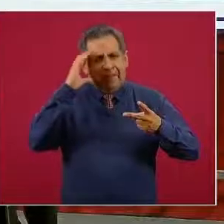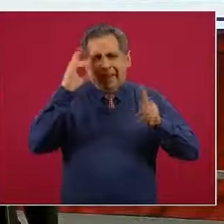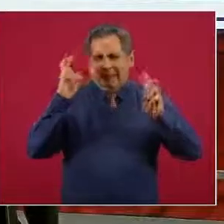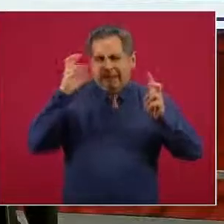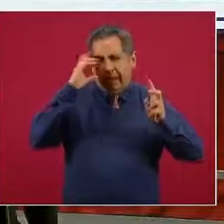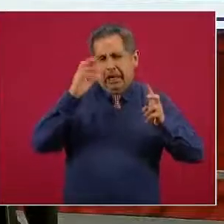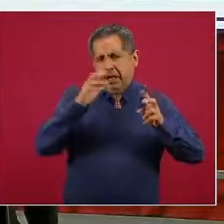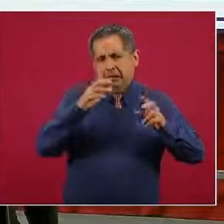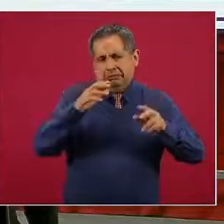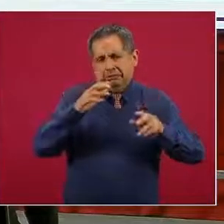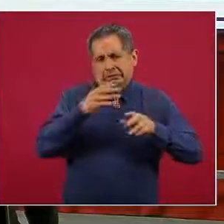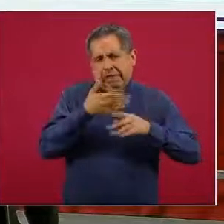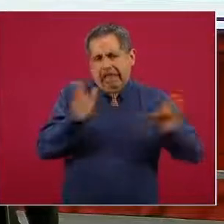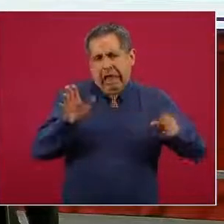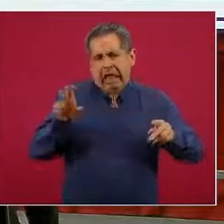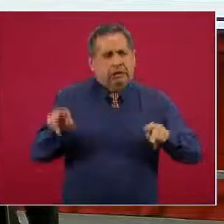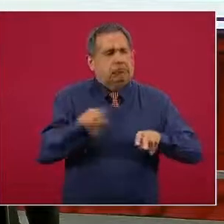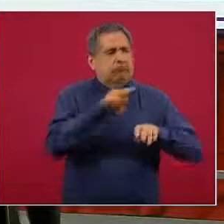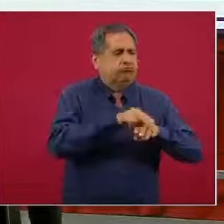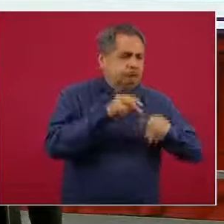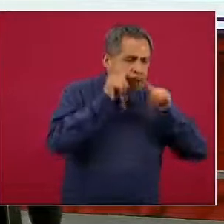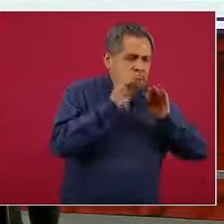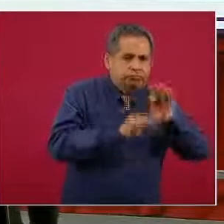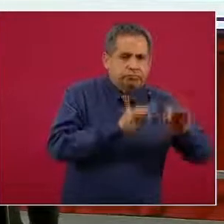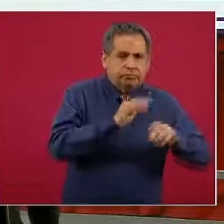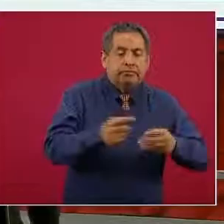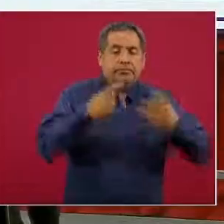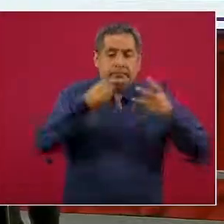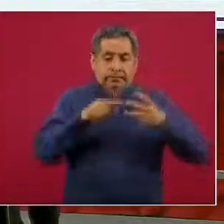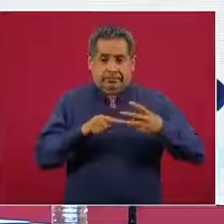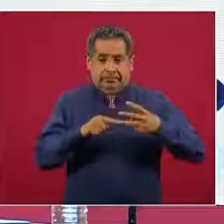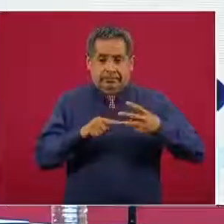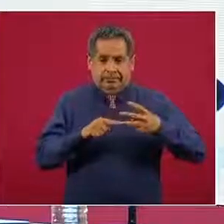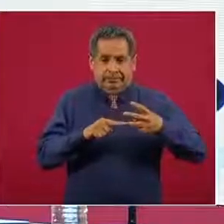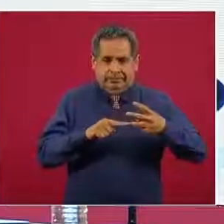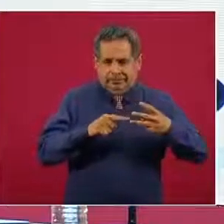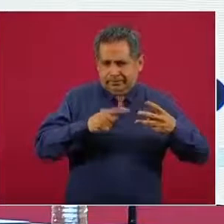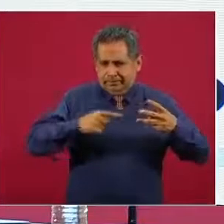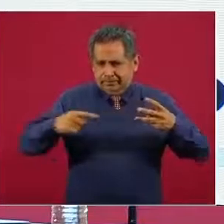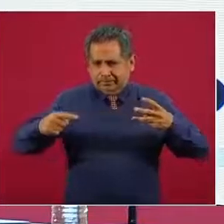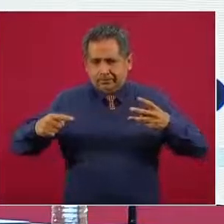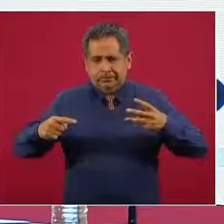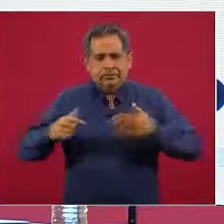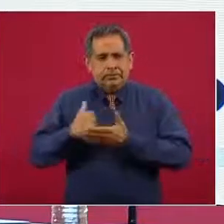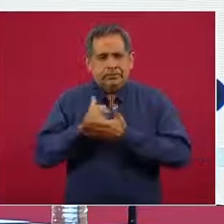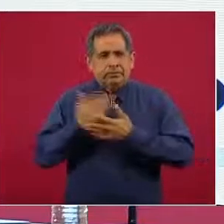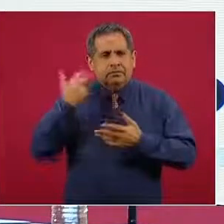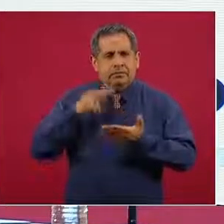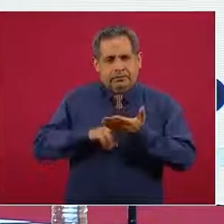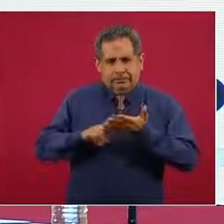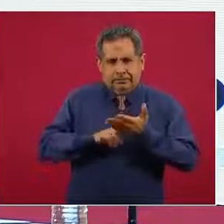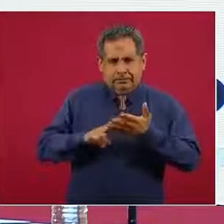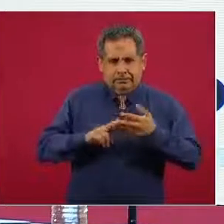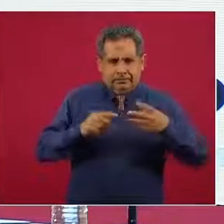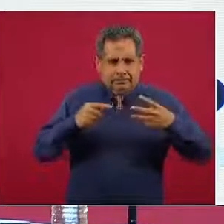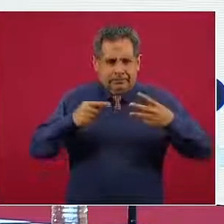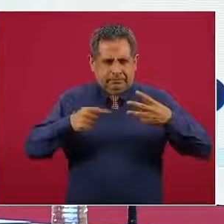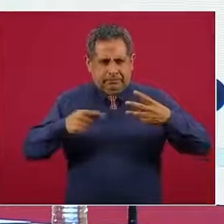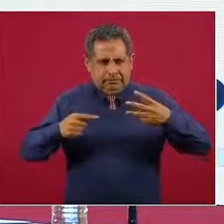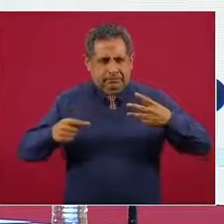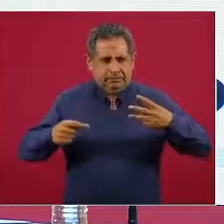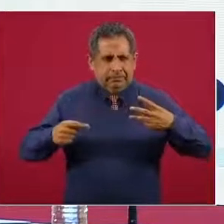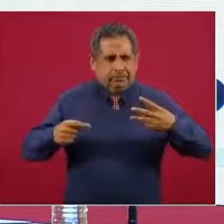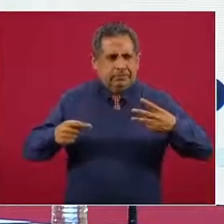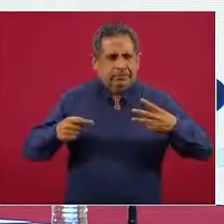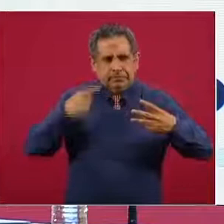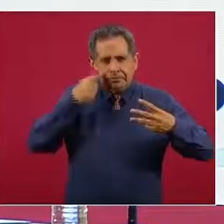general y ahora nos la pusieron en este color turquesa, solíamos ponerlas en verde para que hagan paralelo con